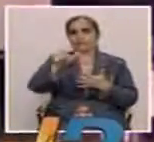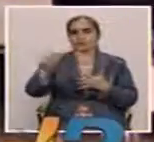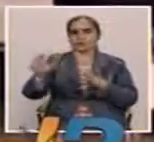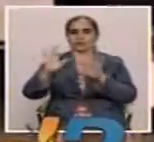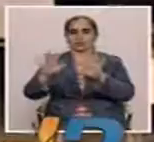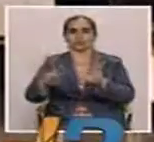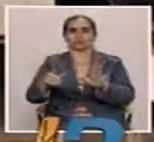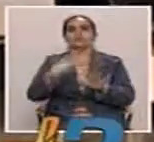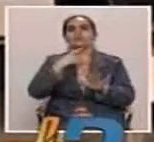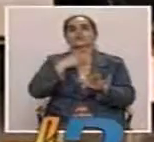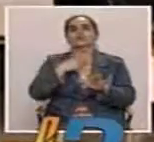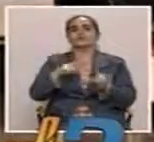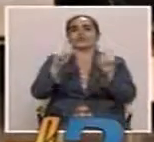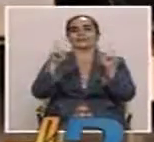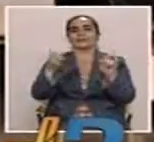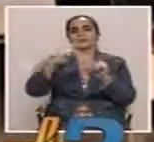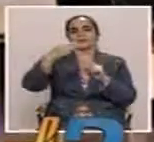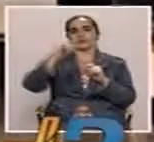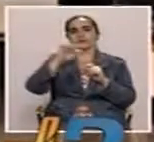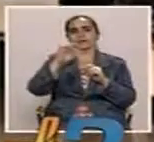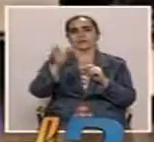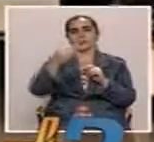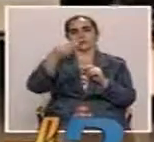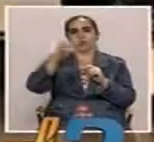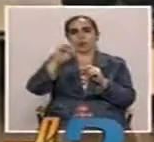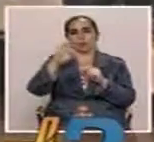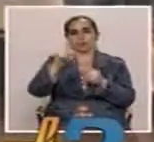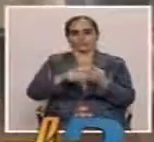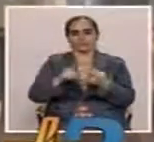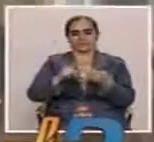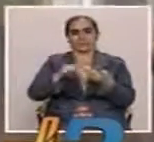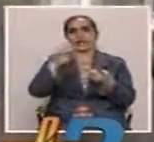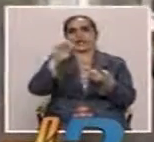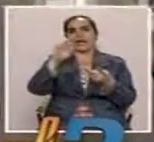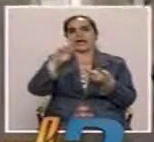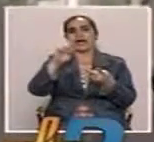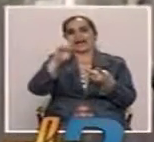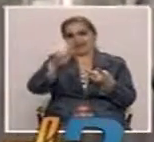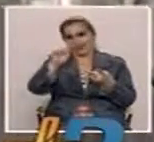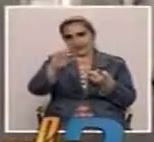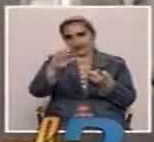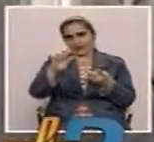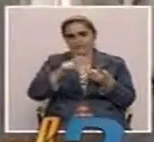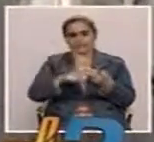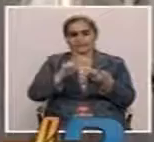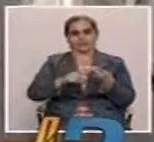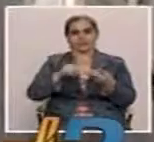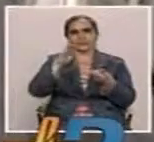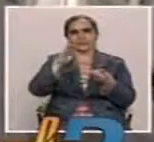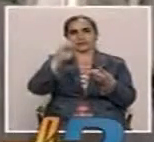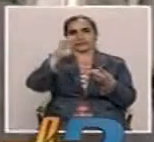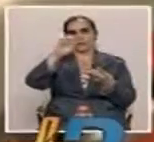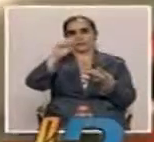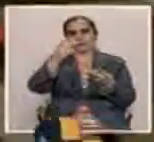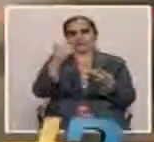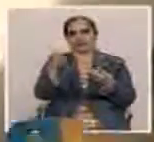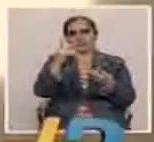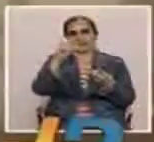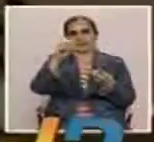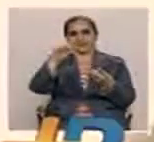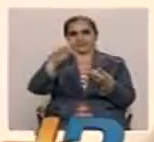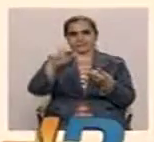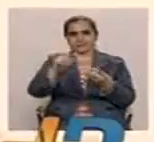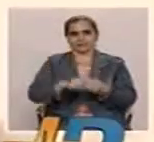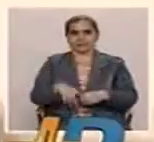artistas de hip hop, mucho rap y también baile, breakdance, o sea que va a ser una tarde bien entretenida, bien divertida. El